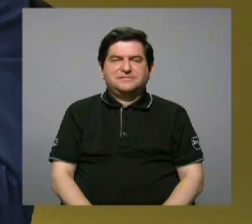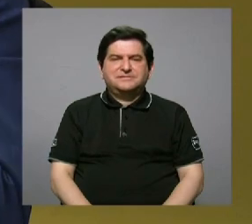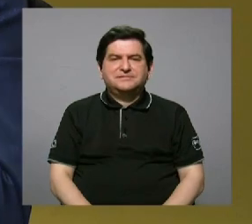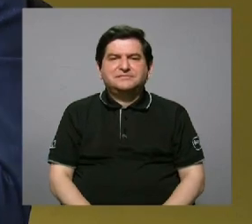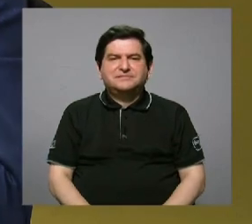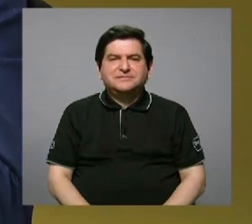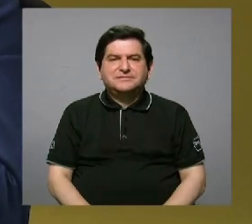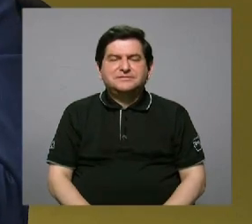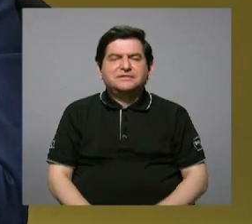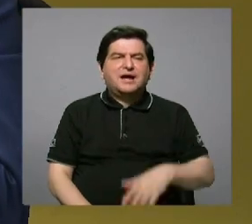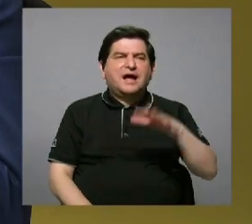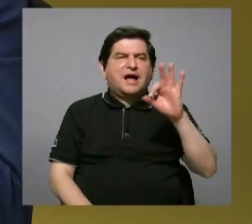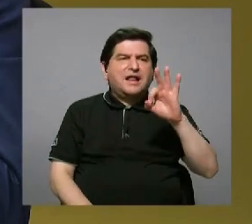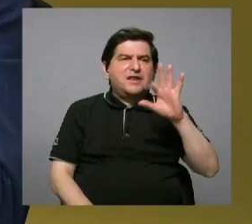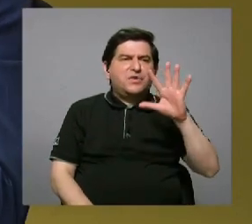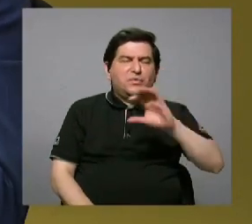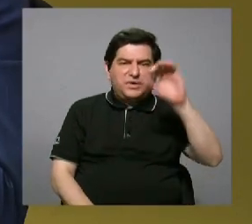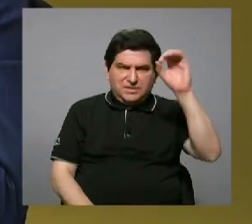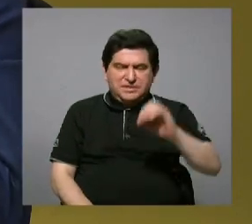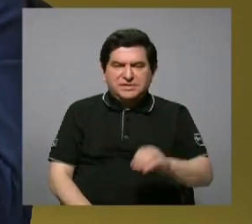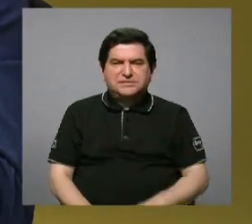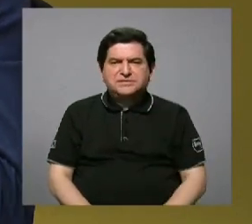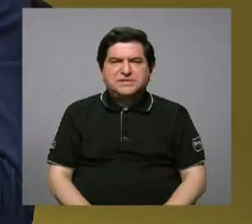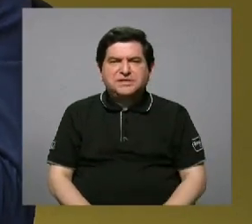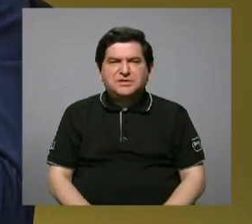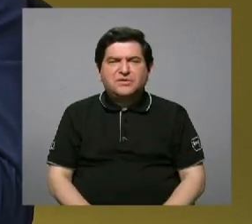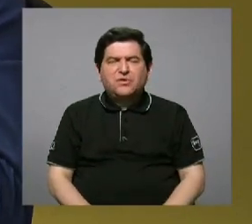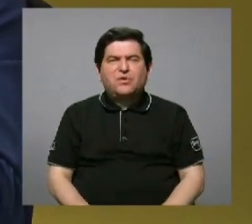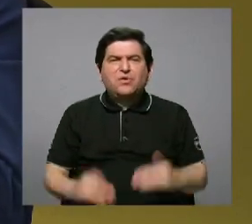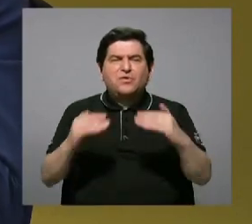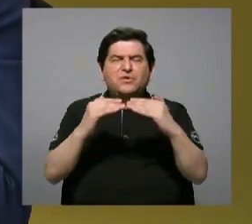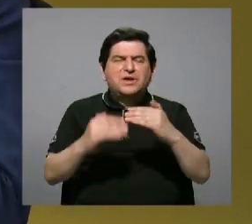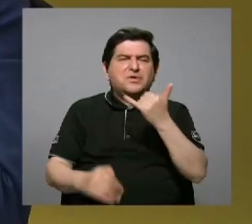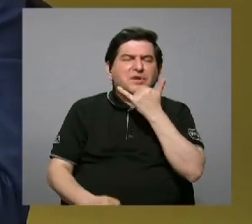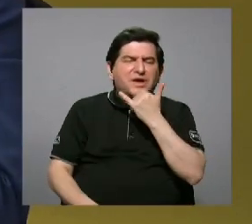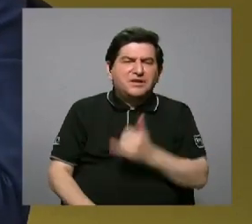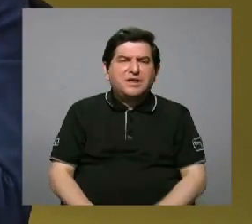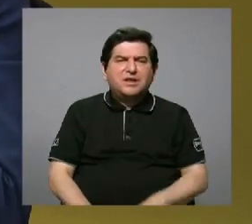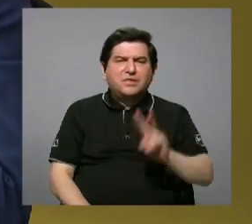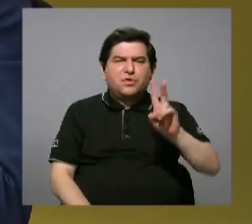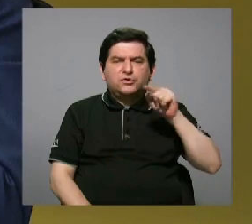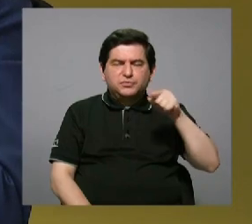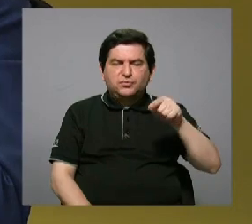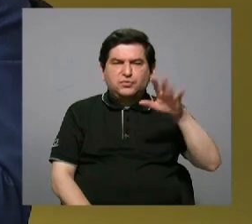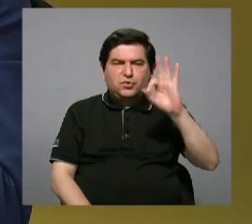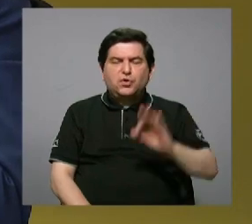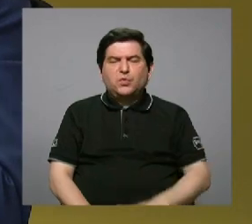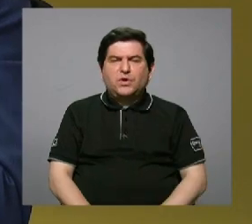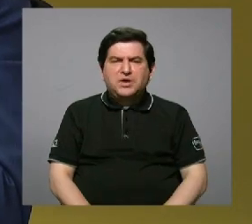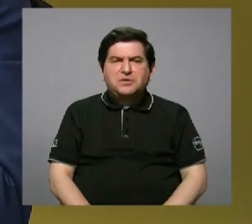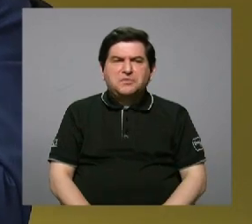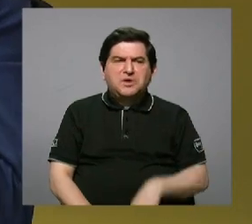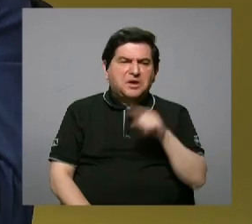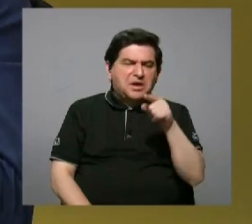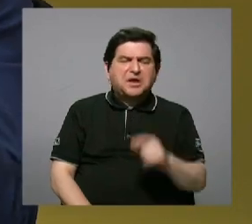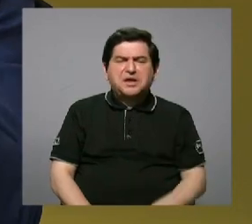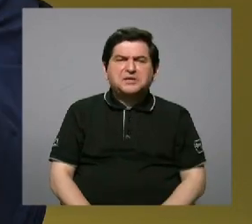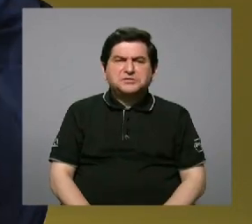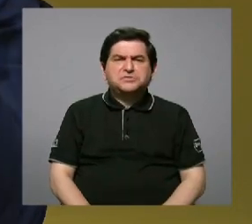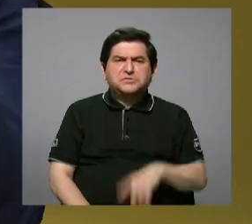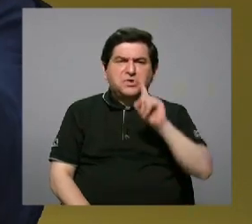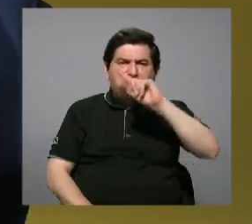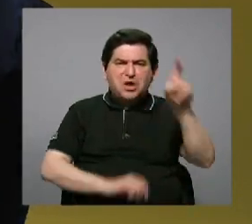de que al 95% estamos hablando de un margen de error del 2.9, es una encuesta relativamente